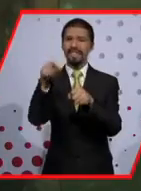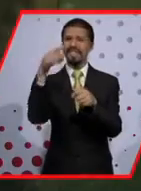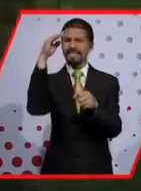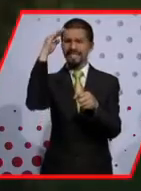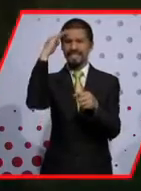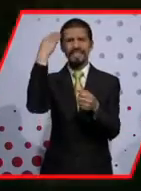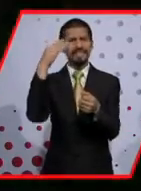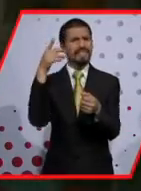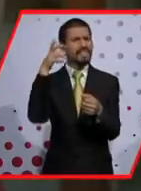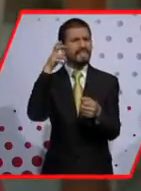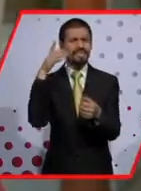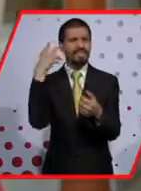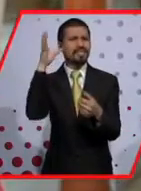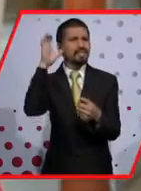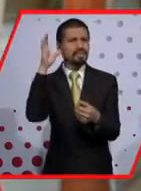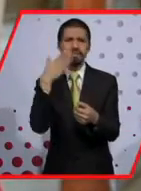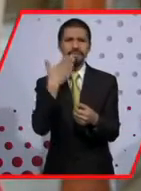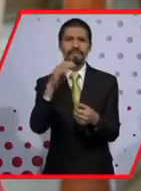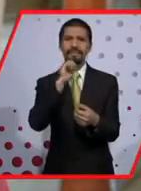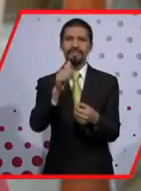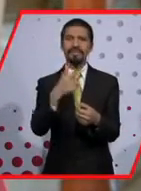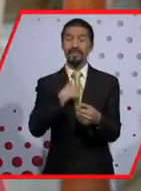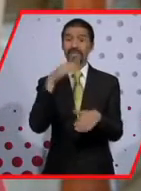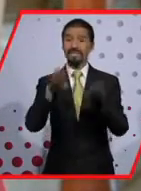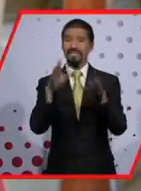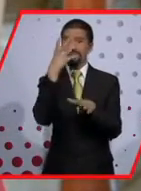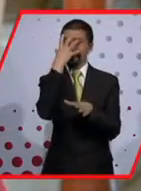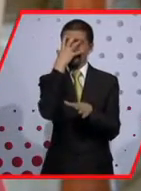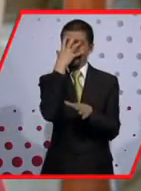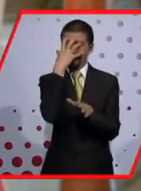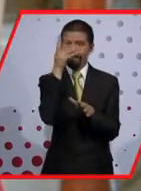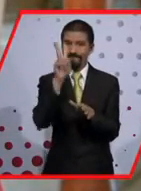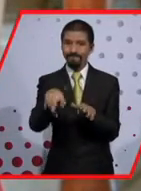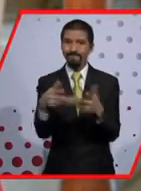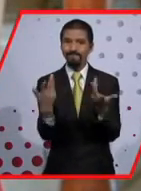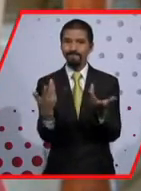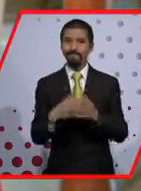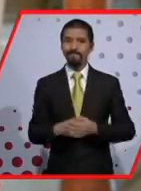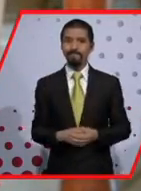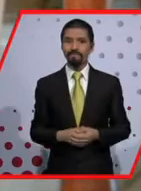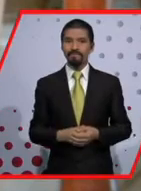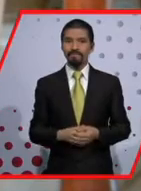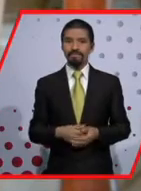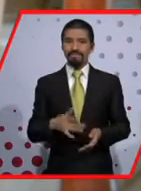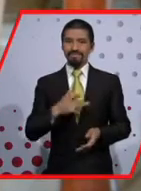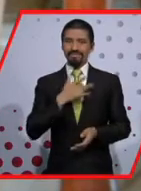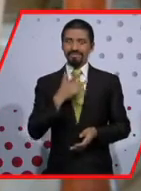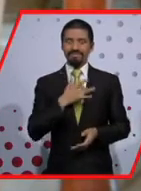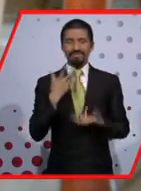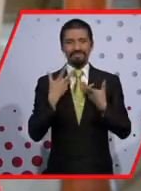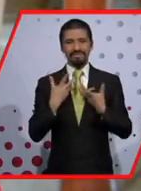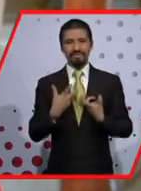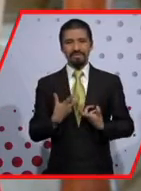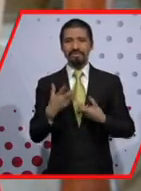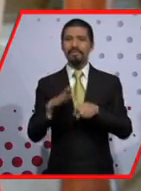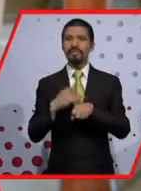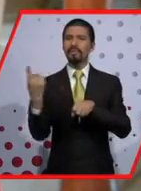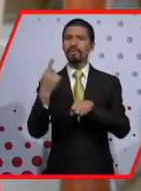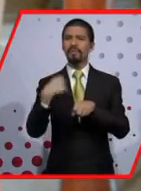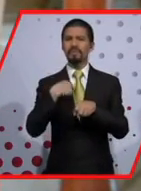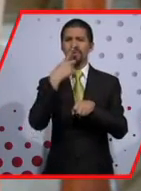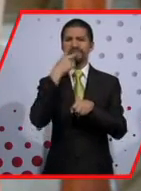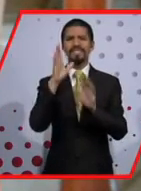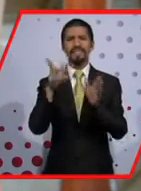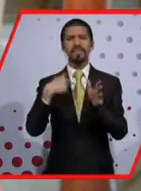que no oye bien le da mucha pena lo de condensador así que hasta el sentimiento porque digo ya